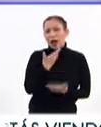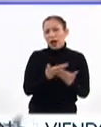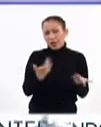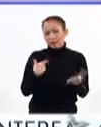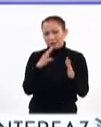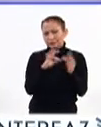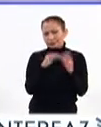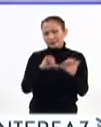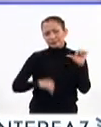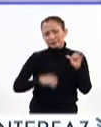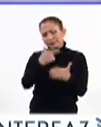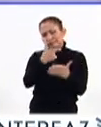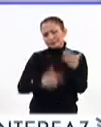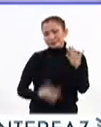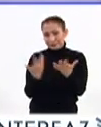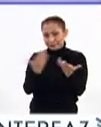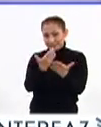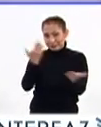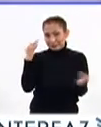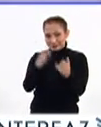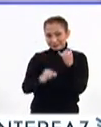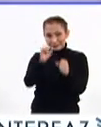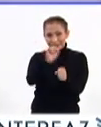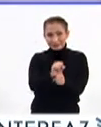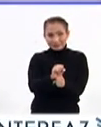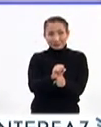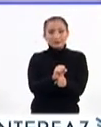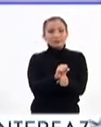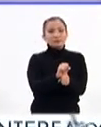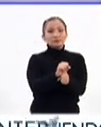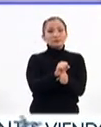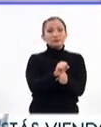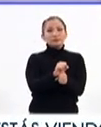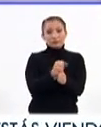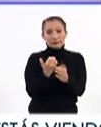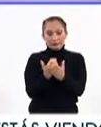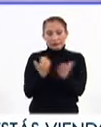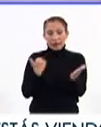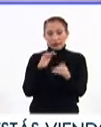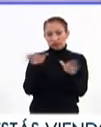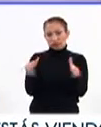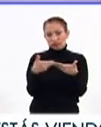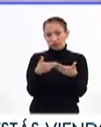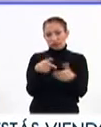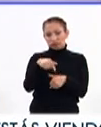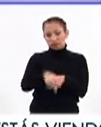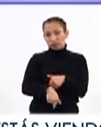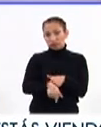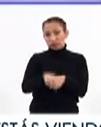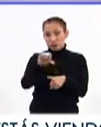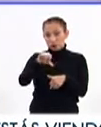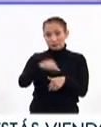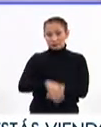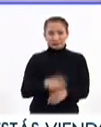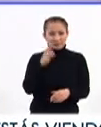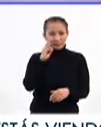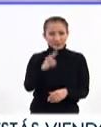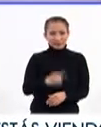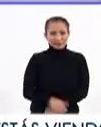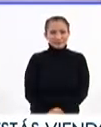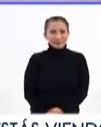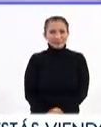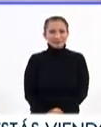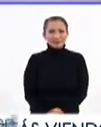queremos contar sobre las actividades que se llevaron a cabo este fin de semana, previo a la clausura que será el día de hoy. Vamos a ver.